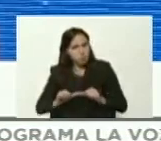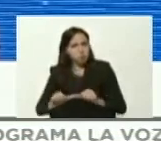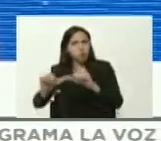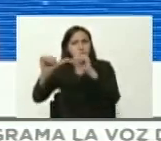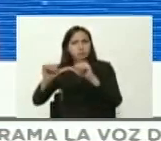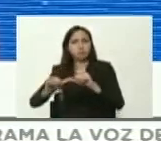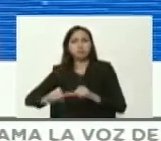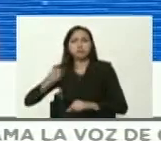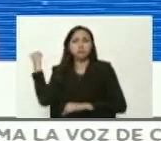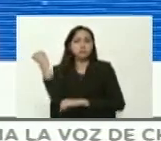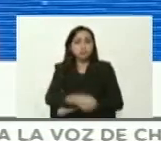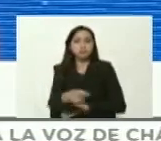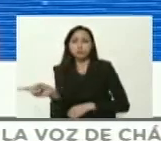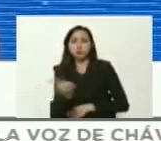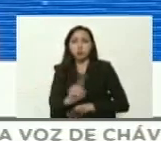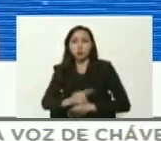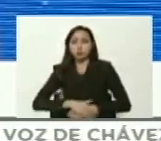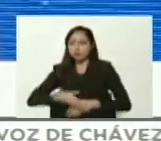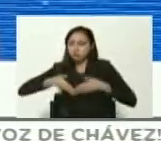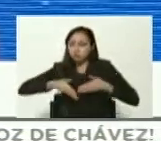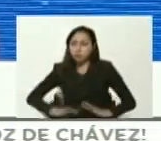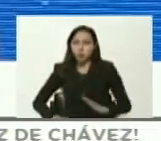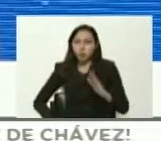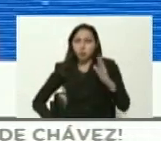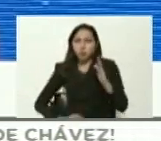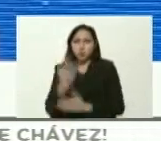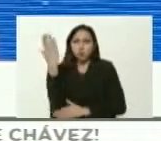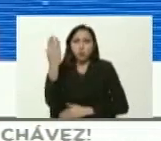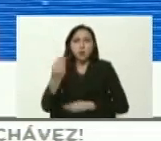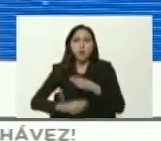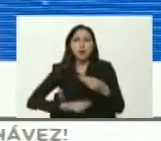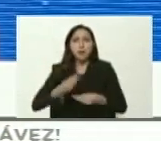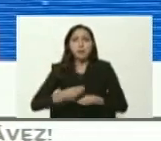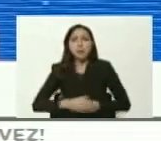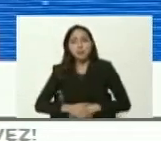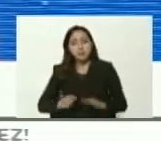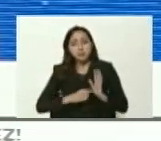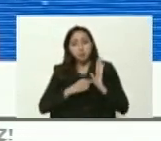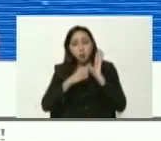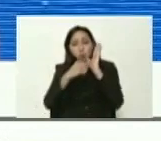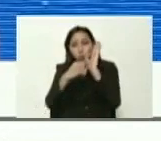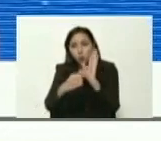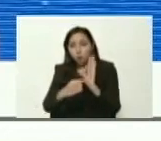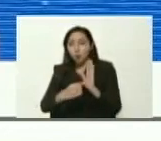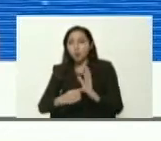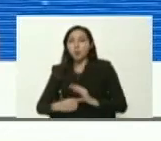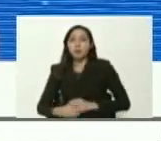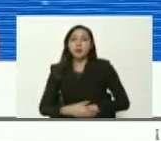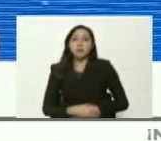indestructible, ha nacido, ha sido fundada y ha mostrado su esplendor